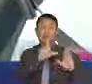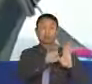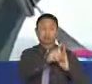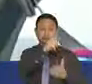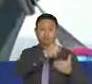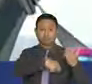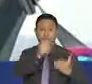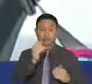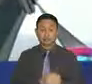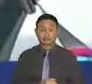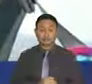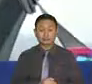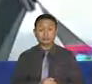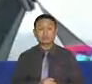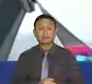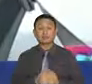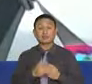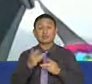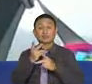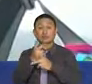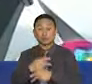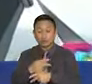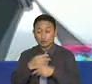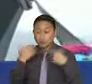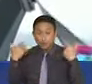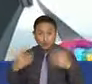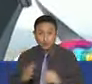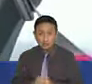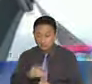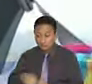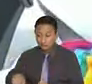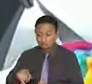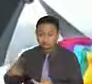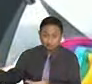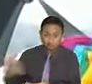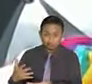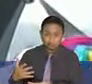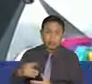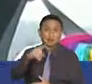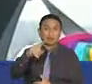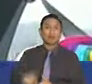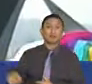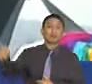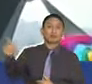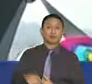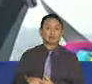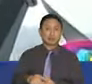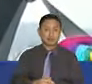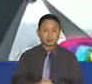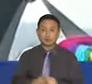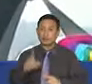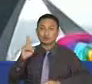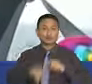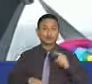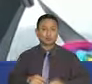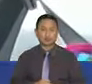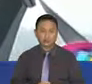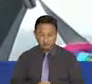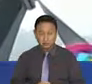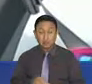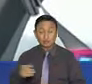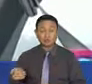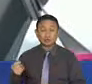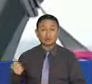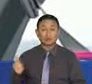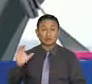la prohibición de confiscación de retención de de quitarle su su capital de